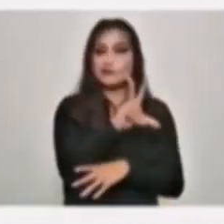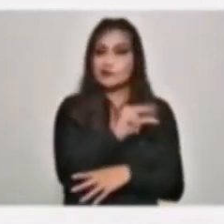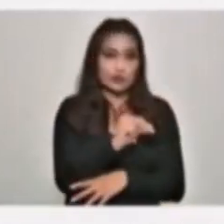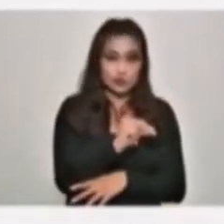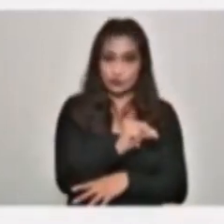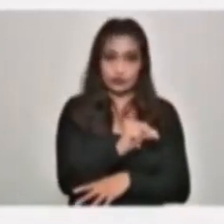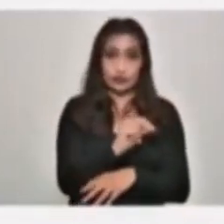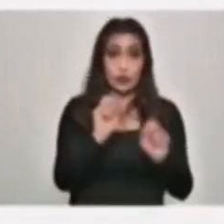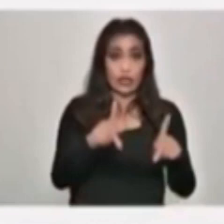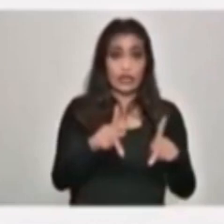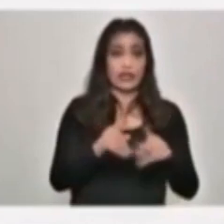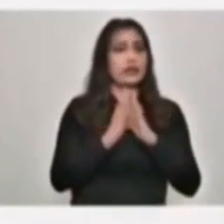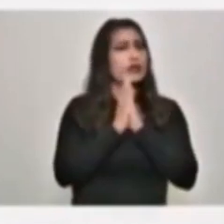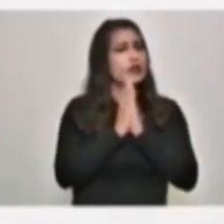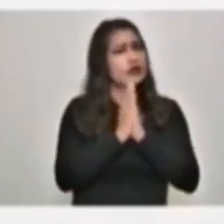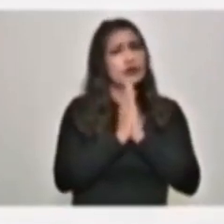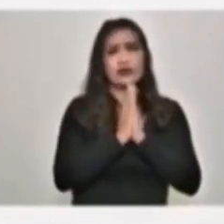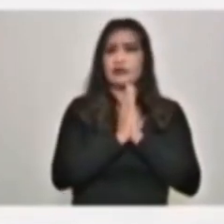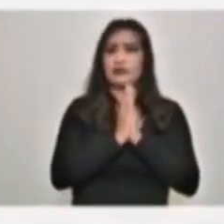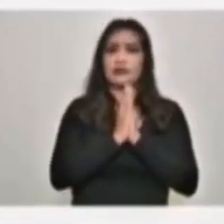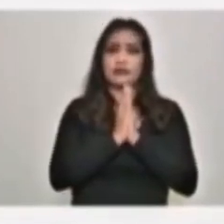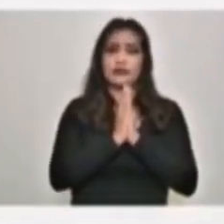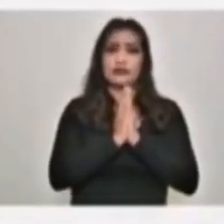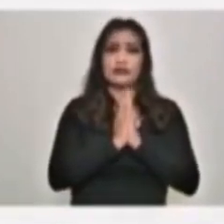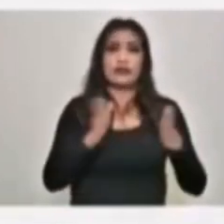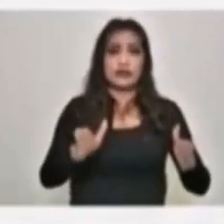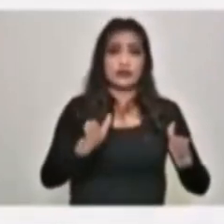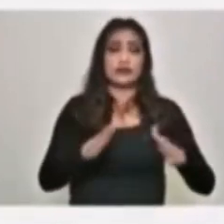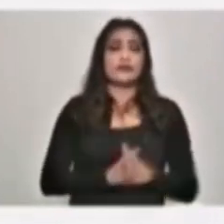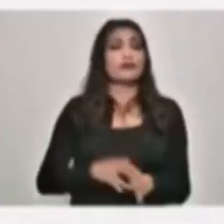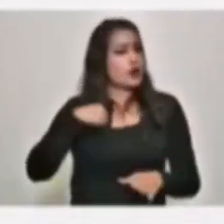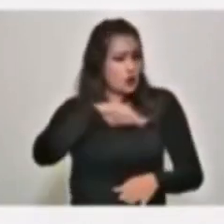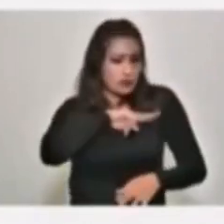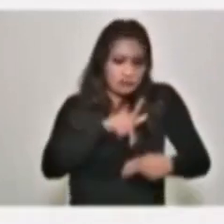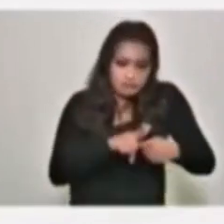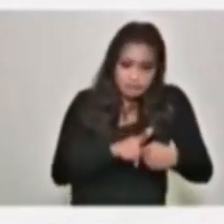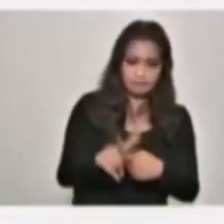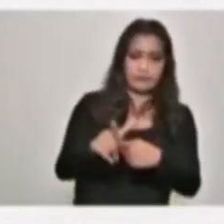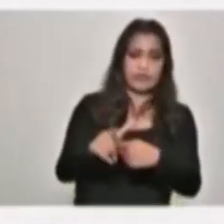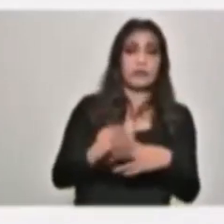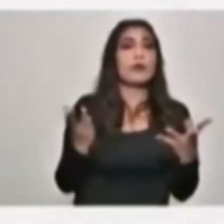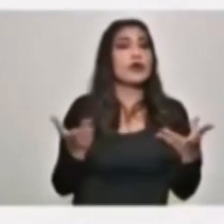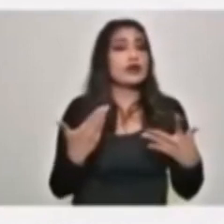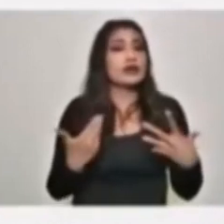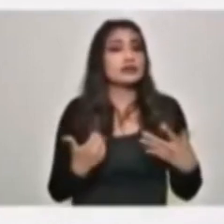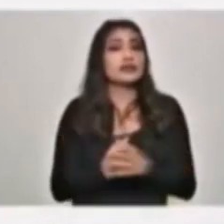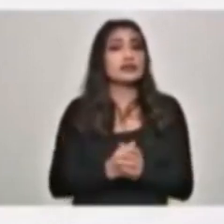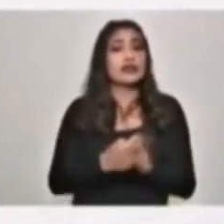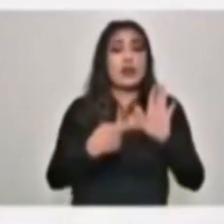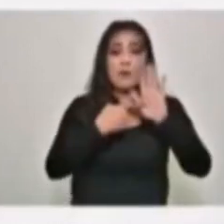pone en riesgo su vida de manera consciente. Entonces nosotros seguimos haciendo los